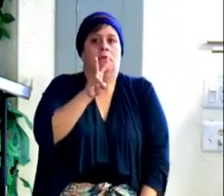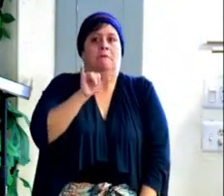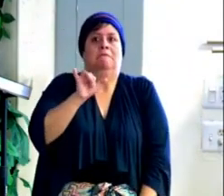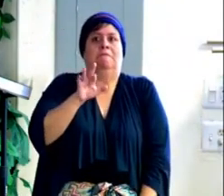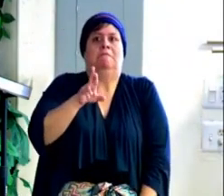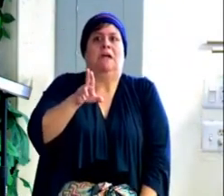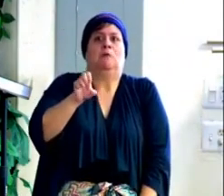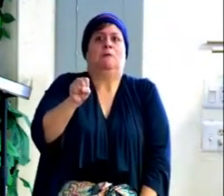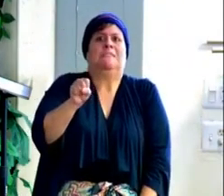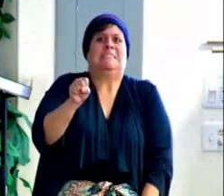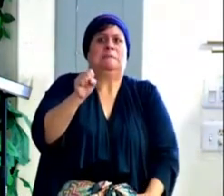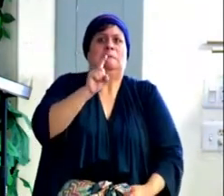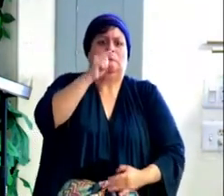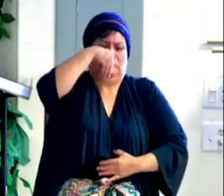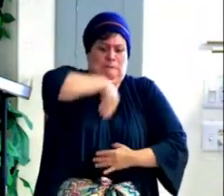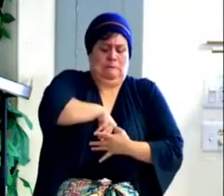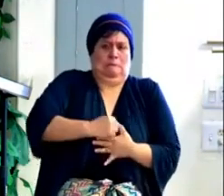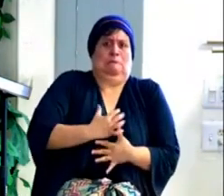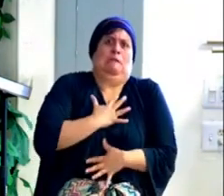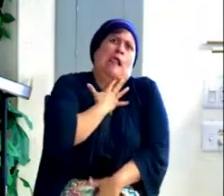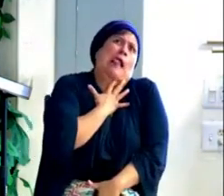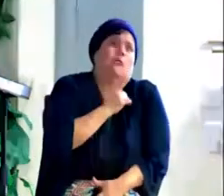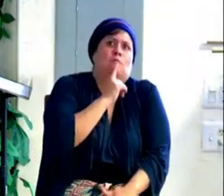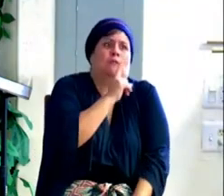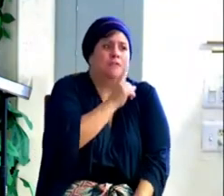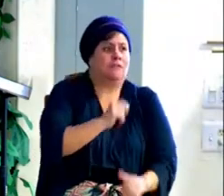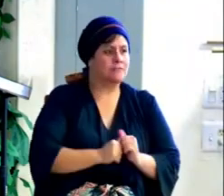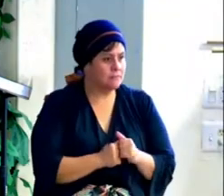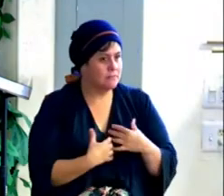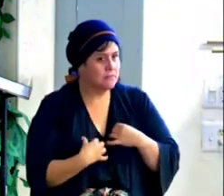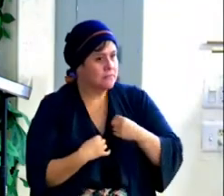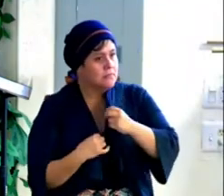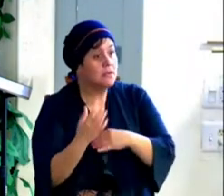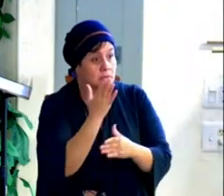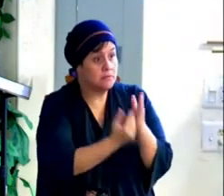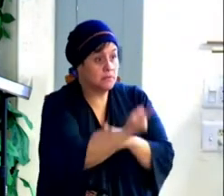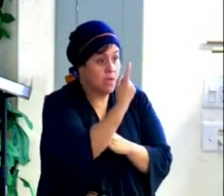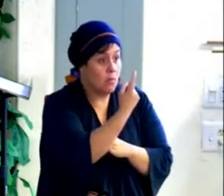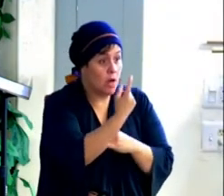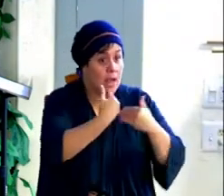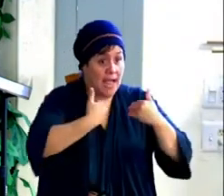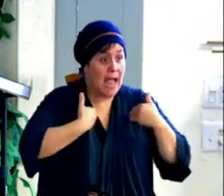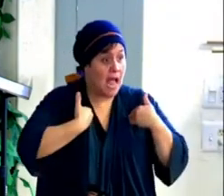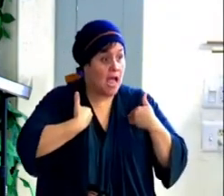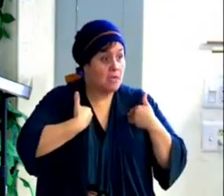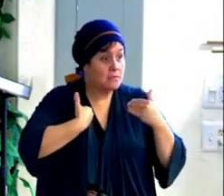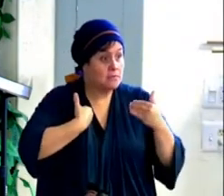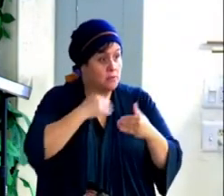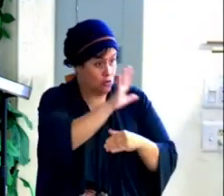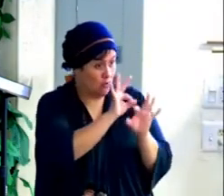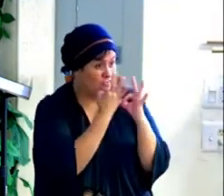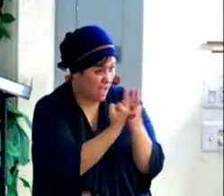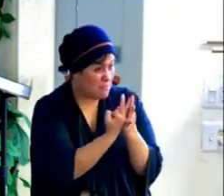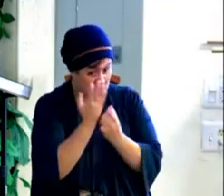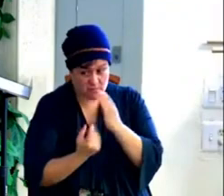me pareció los zapatos de fires hay alguien aquí que ha perdido a alguien un ser querido fallecido por medio